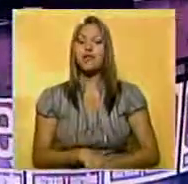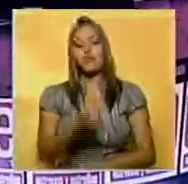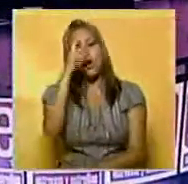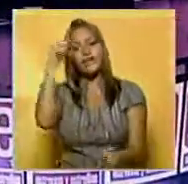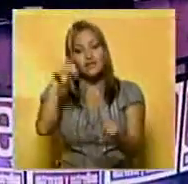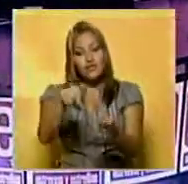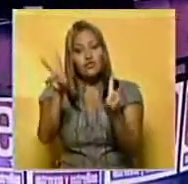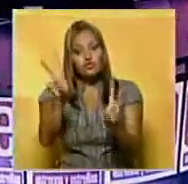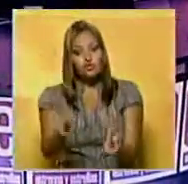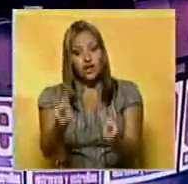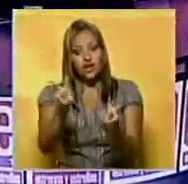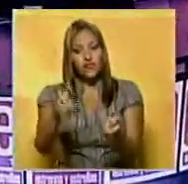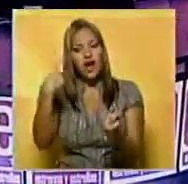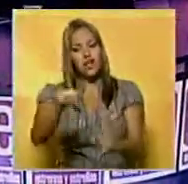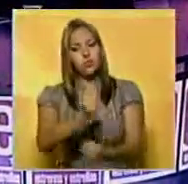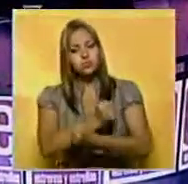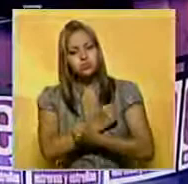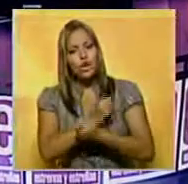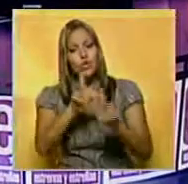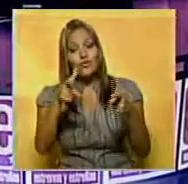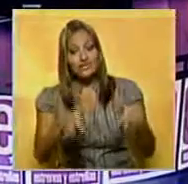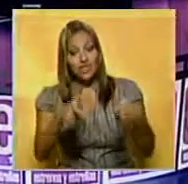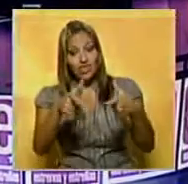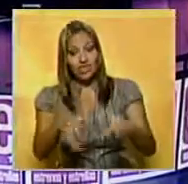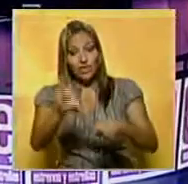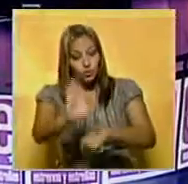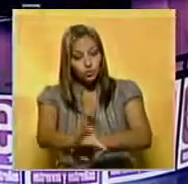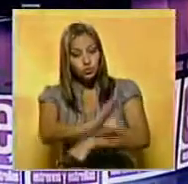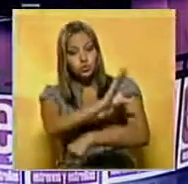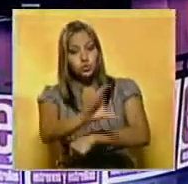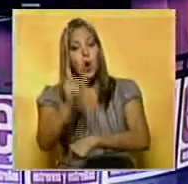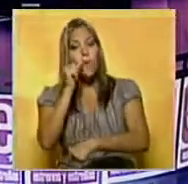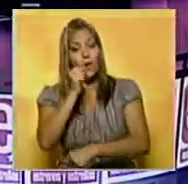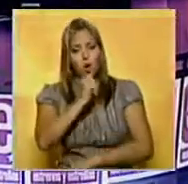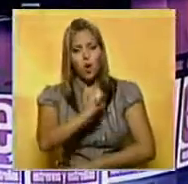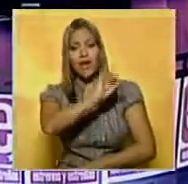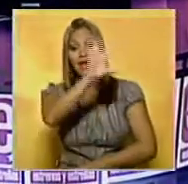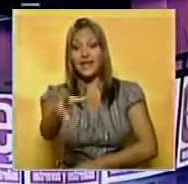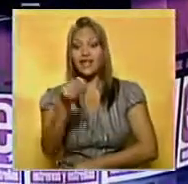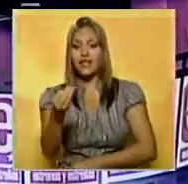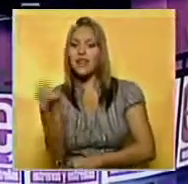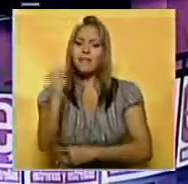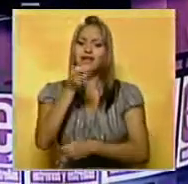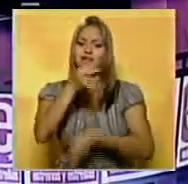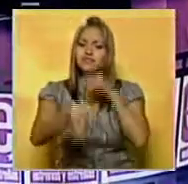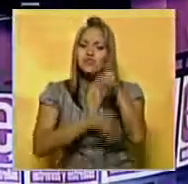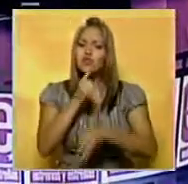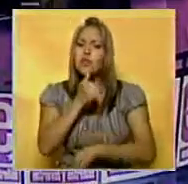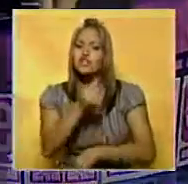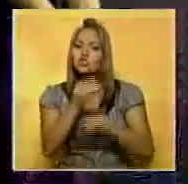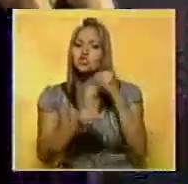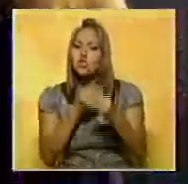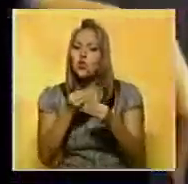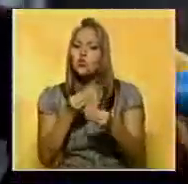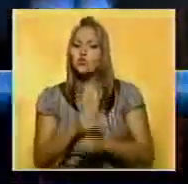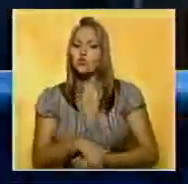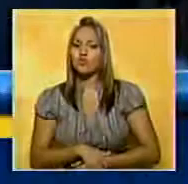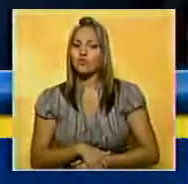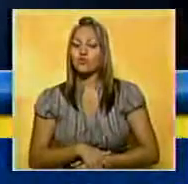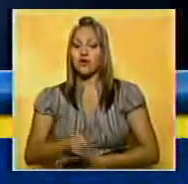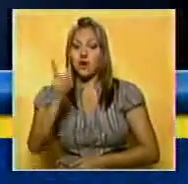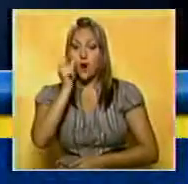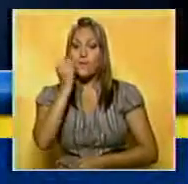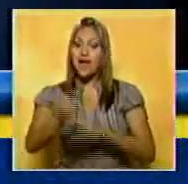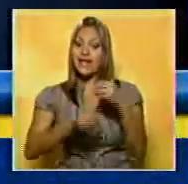del lanzamiento de Pasión, el nuevo disco de Andrea Bocelli, el tenor italiano nos cuenta más acerca de su elaboración. El intérprete lanzó